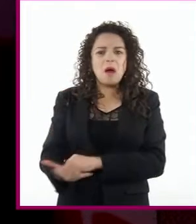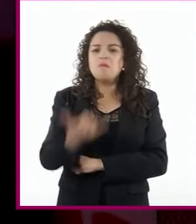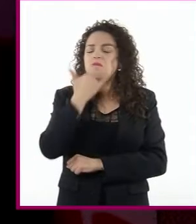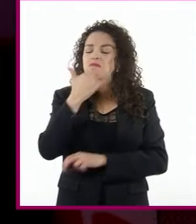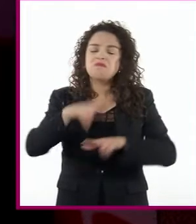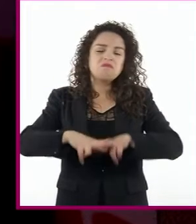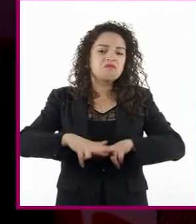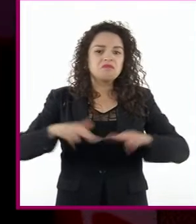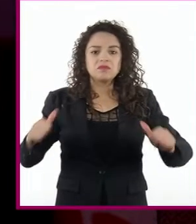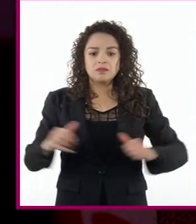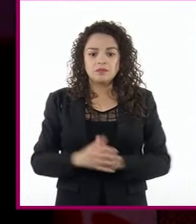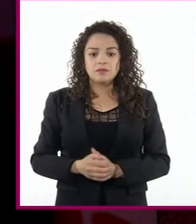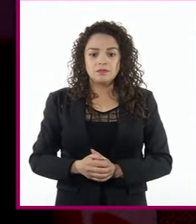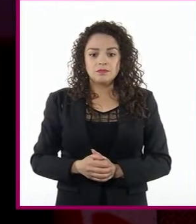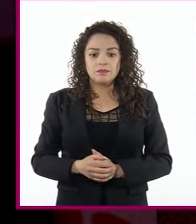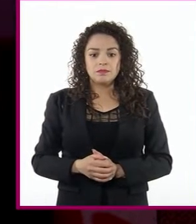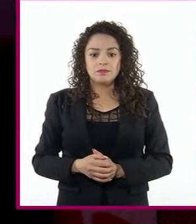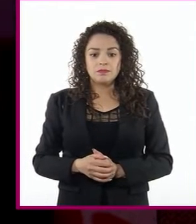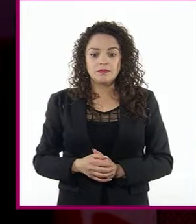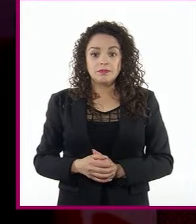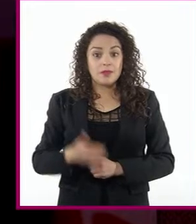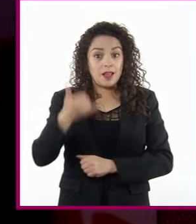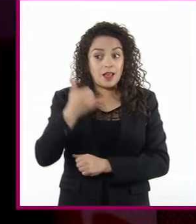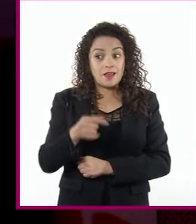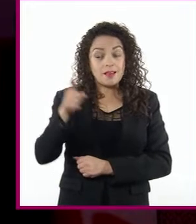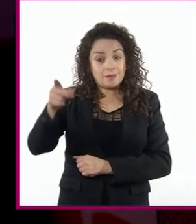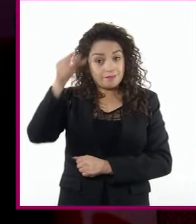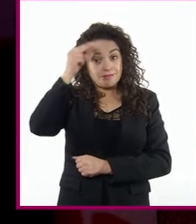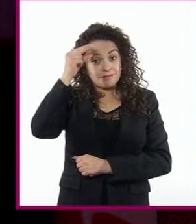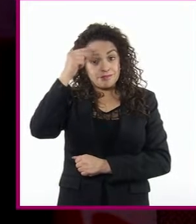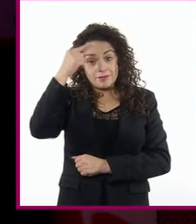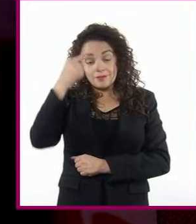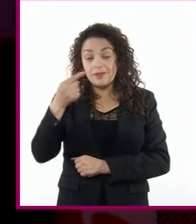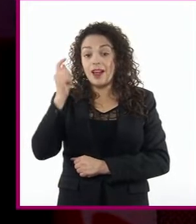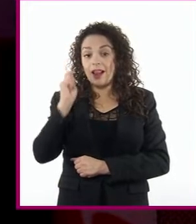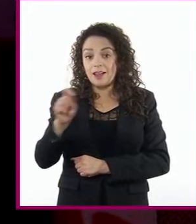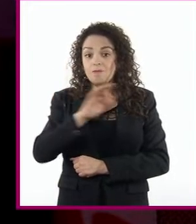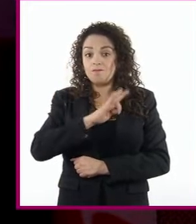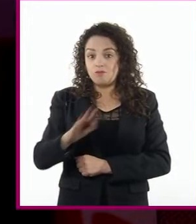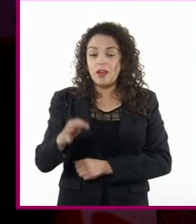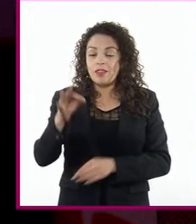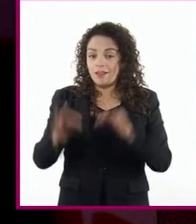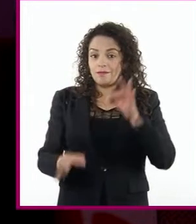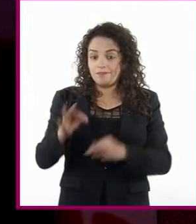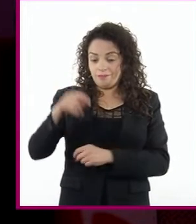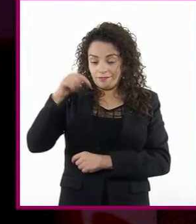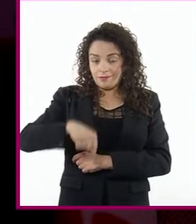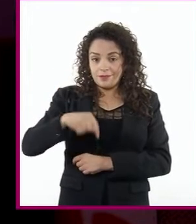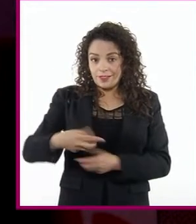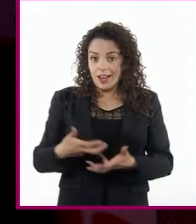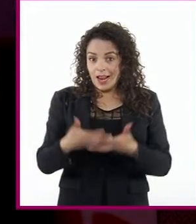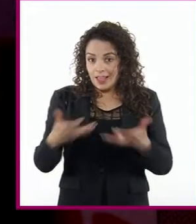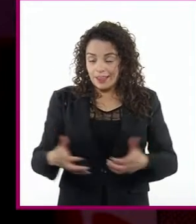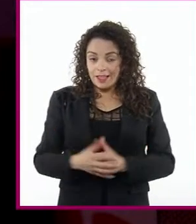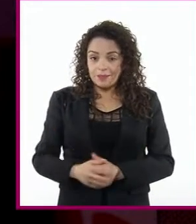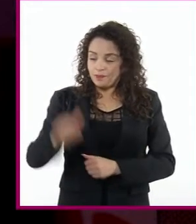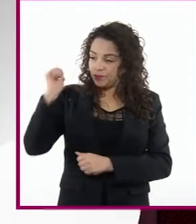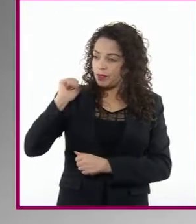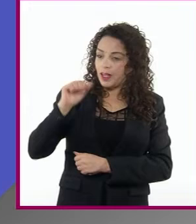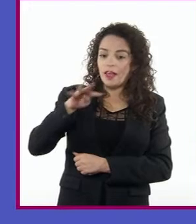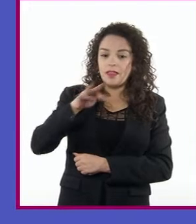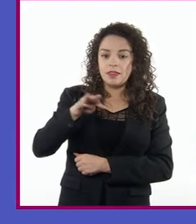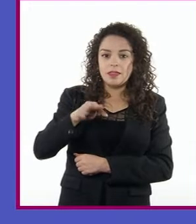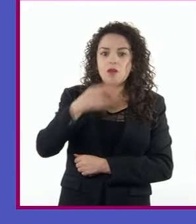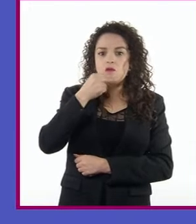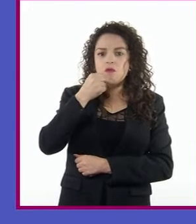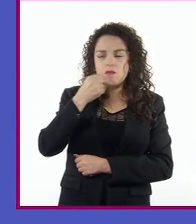demasiado astuto para quedar sujeto a la justicia terrenal. En el siglo XIX, el también español José